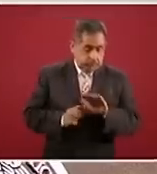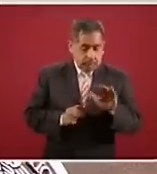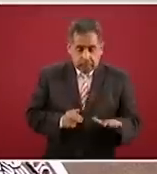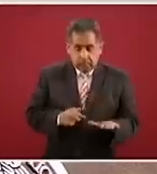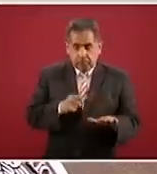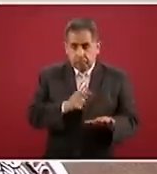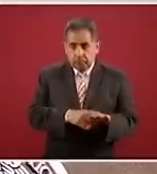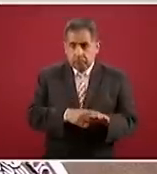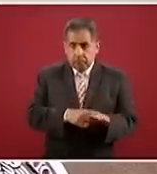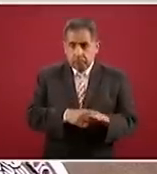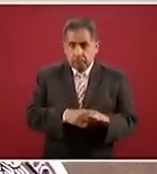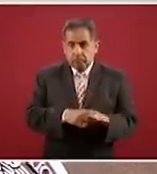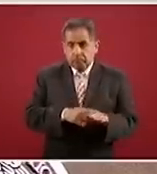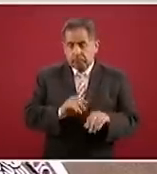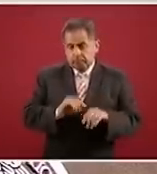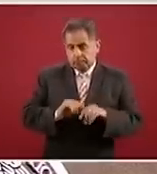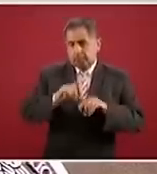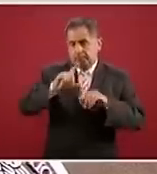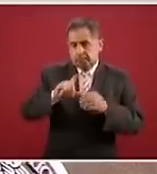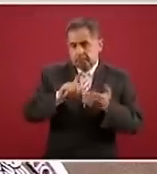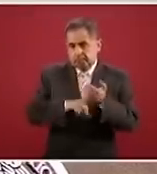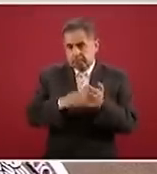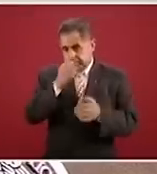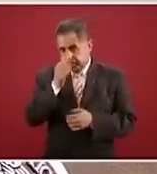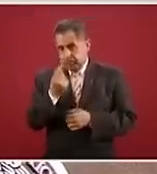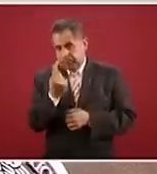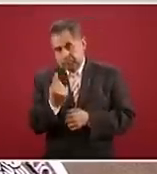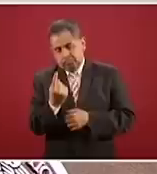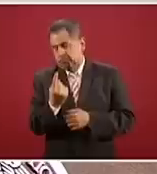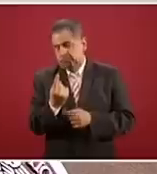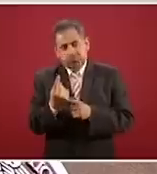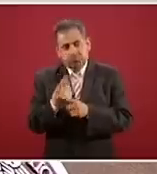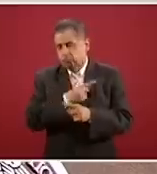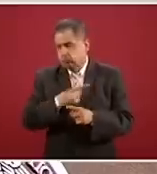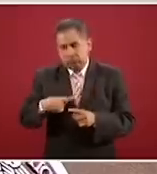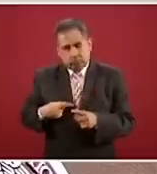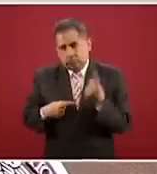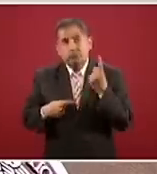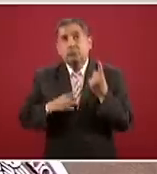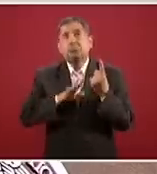es una cifra alta, así sea uno, pero